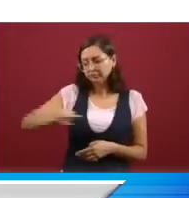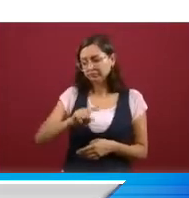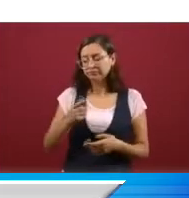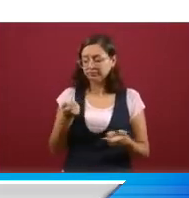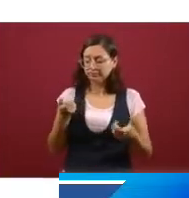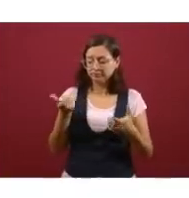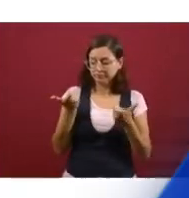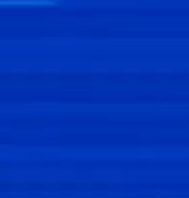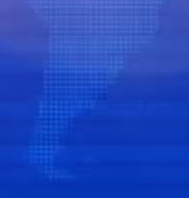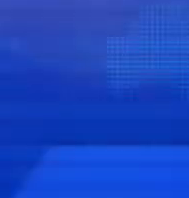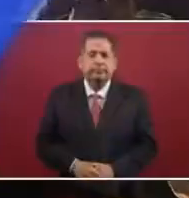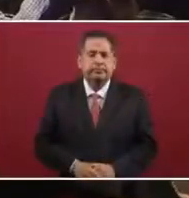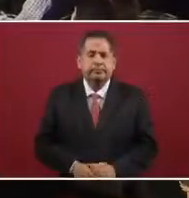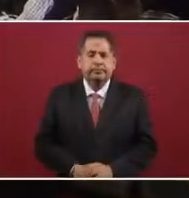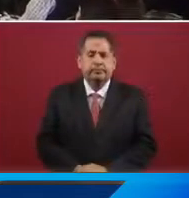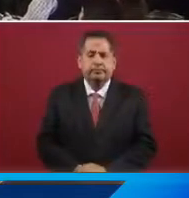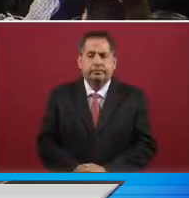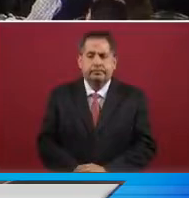el sexenio.